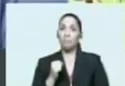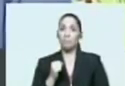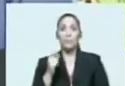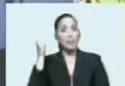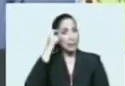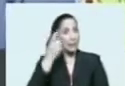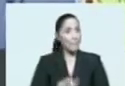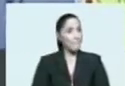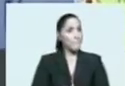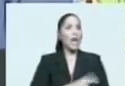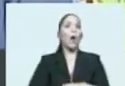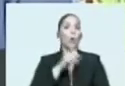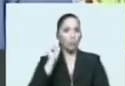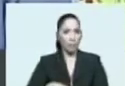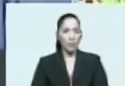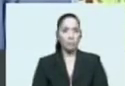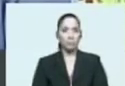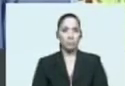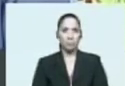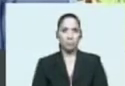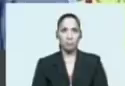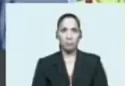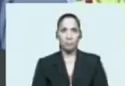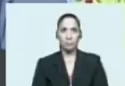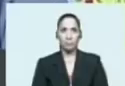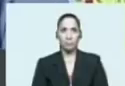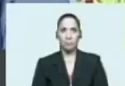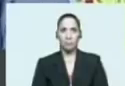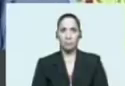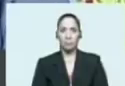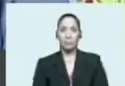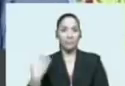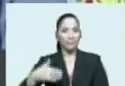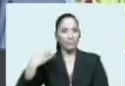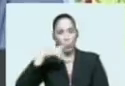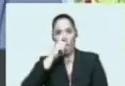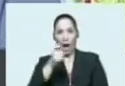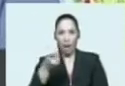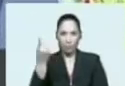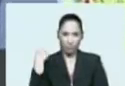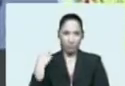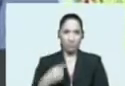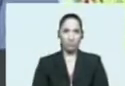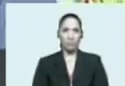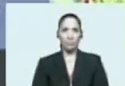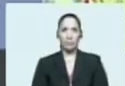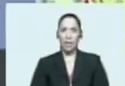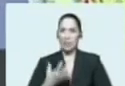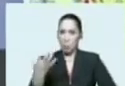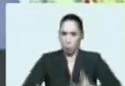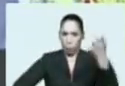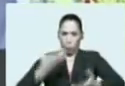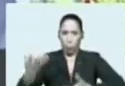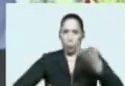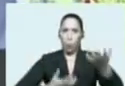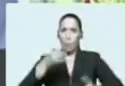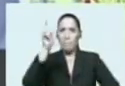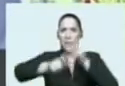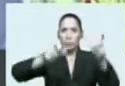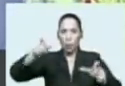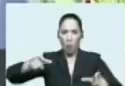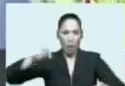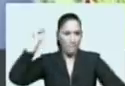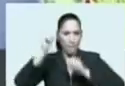también hace exactamente un año estaban quemando gente viva en este país